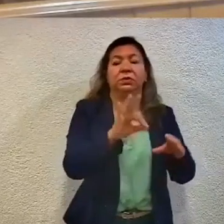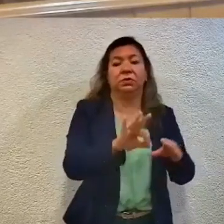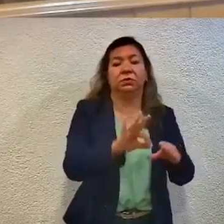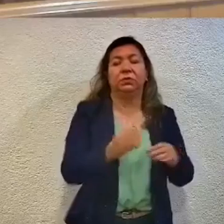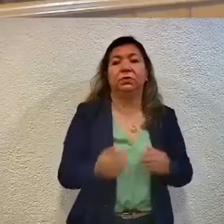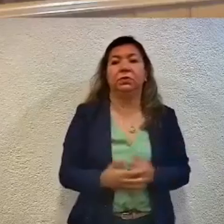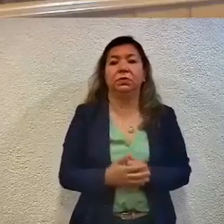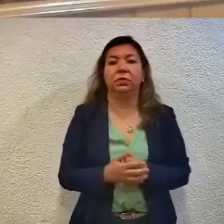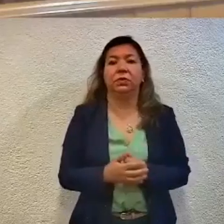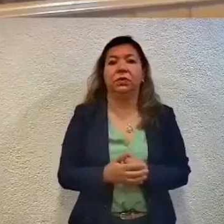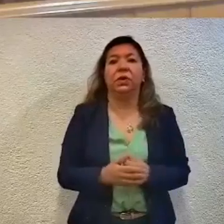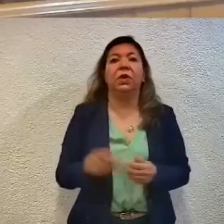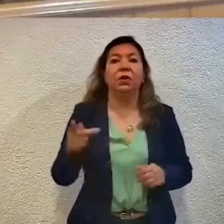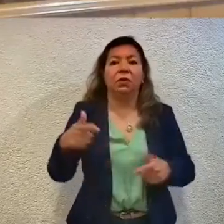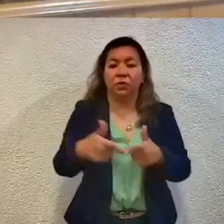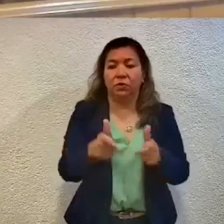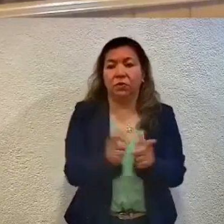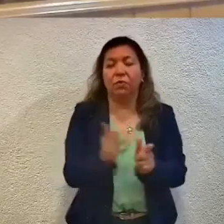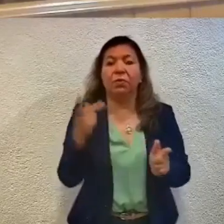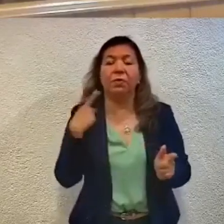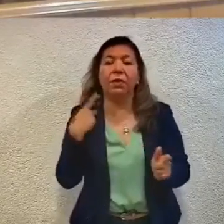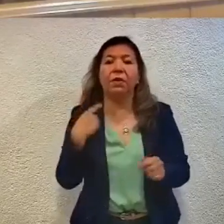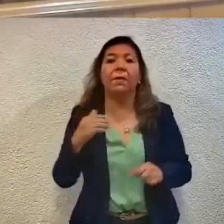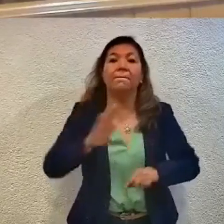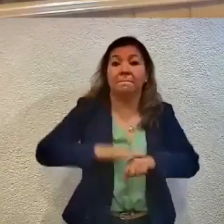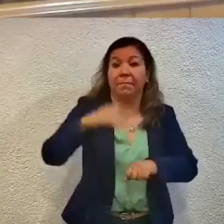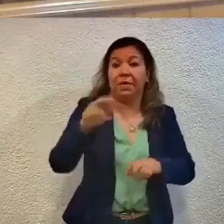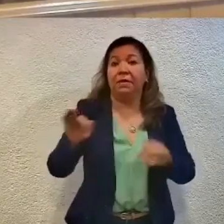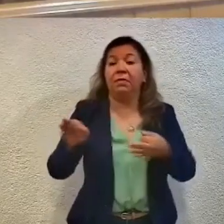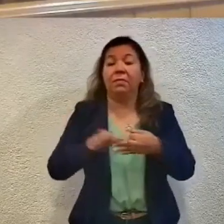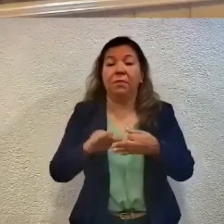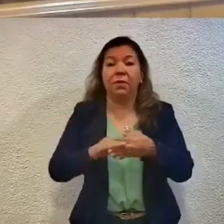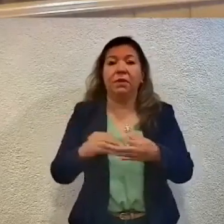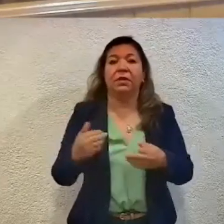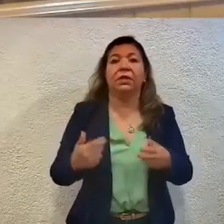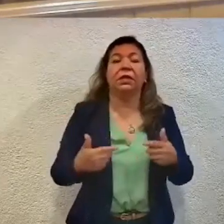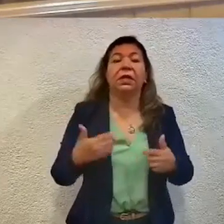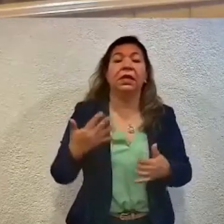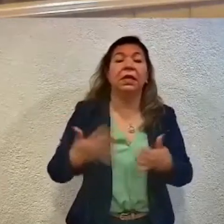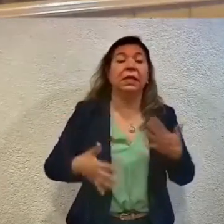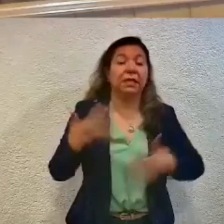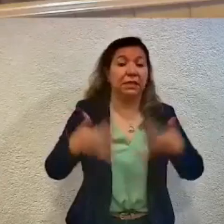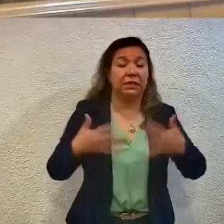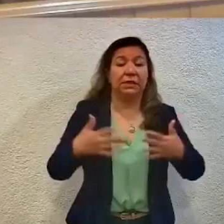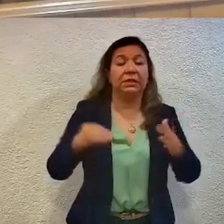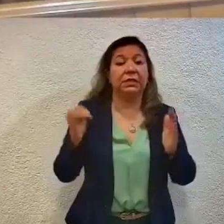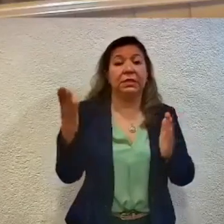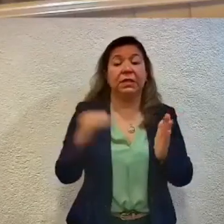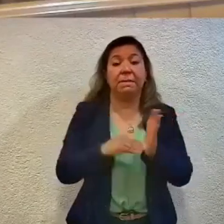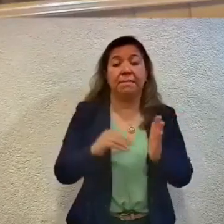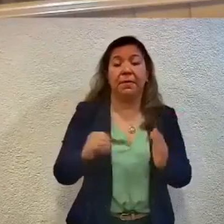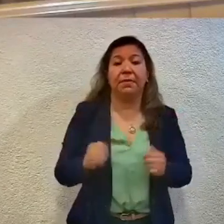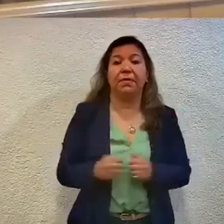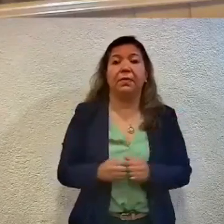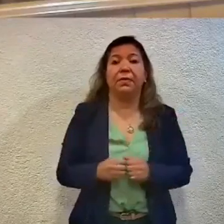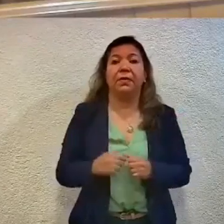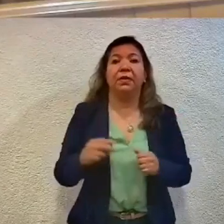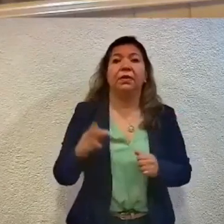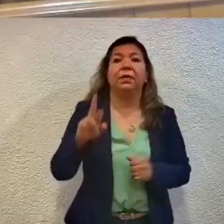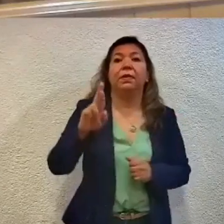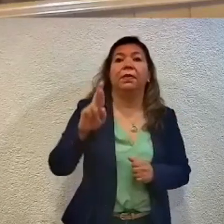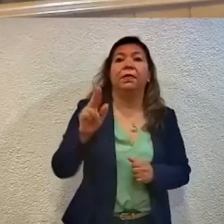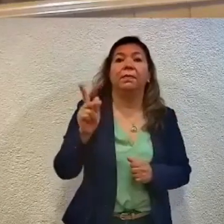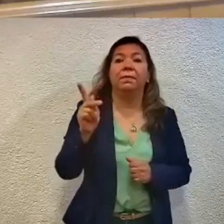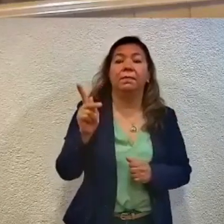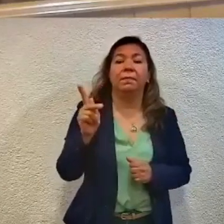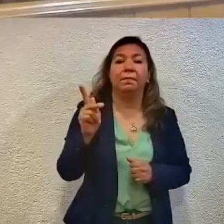en la elección. En el caso, los partidos con mayor votación fue el Partido Morena con 15.449 votos